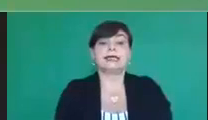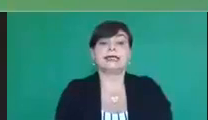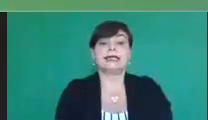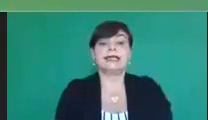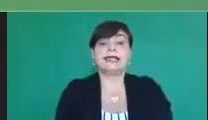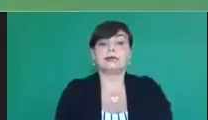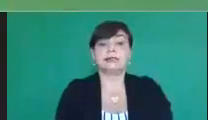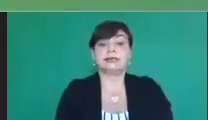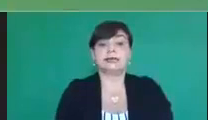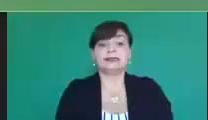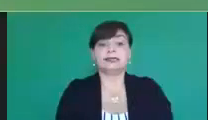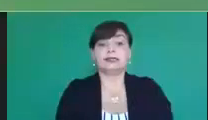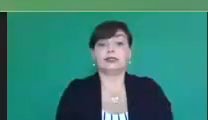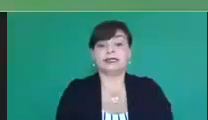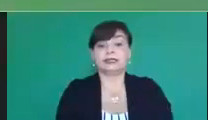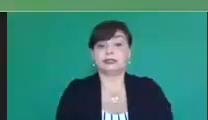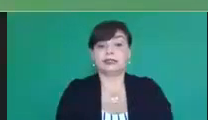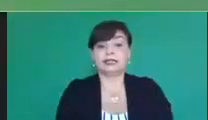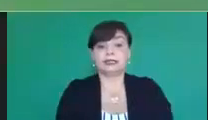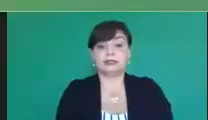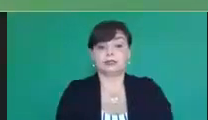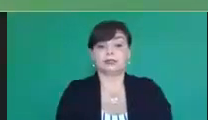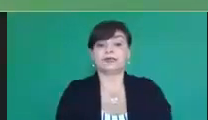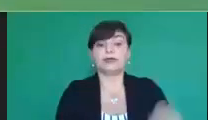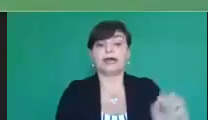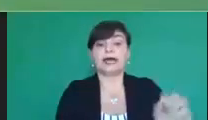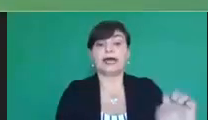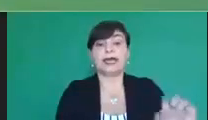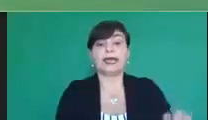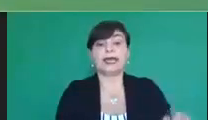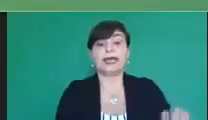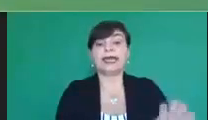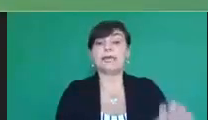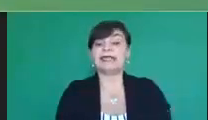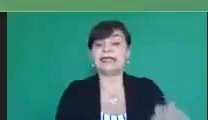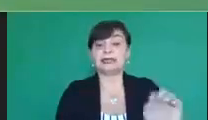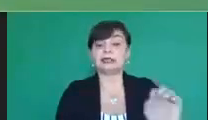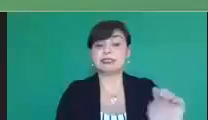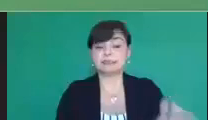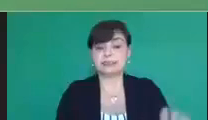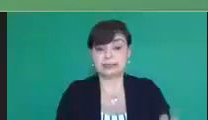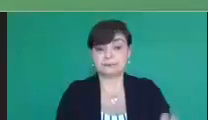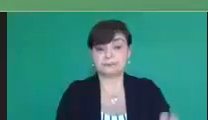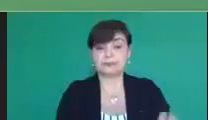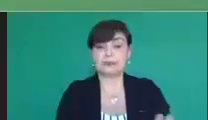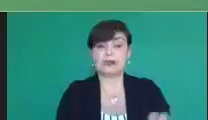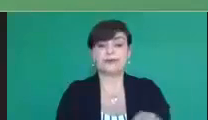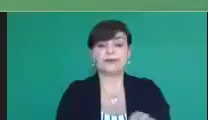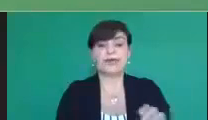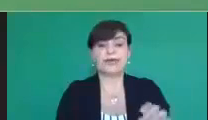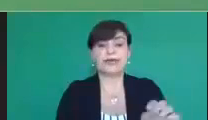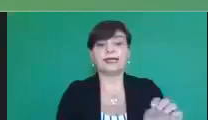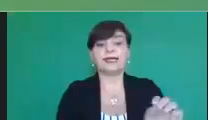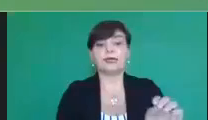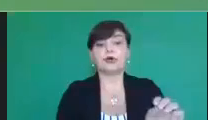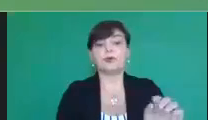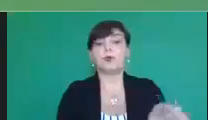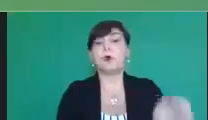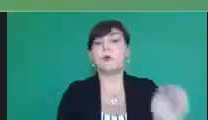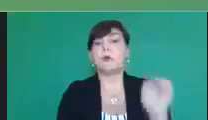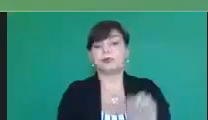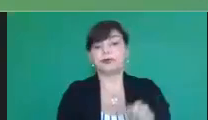de las muestras del 2014 al 18. El matadero C fue el que